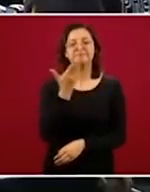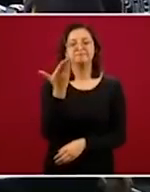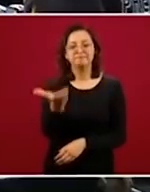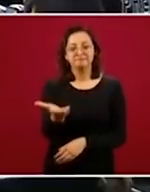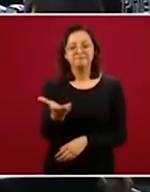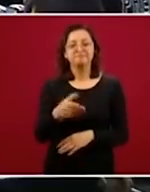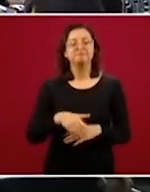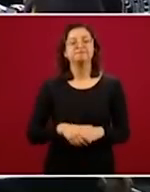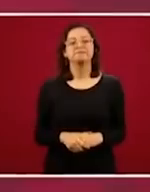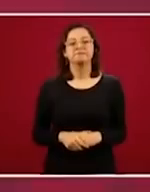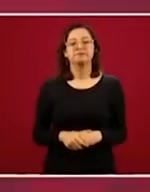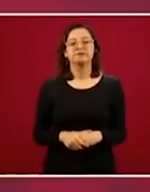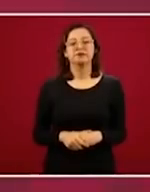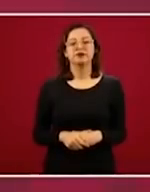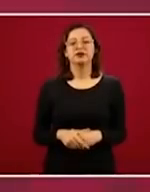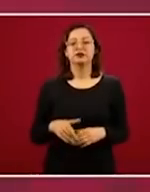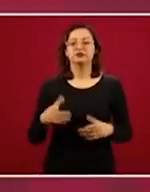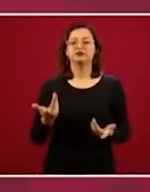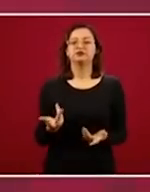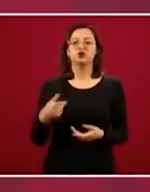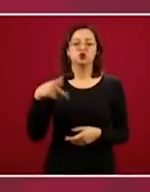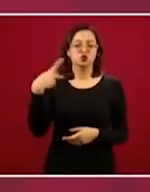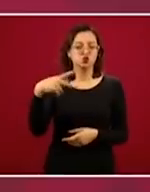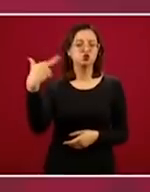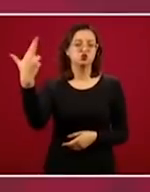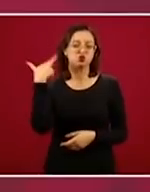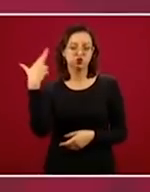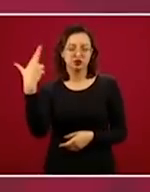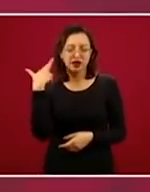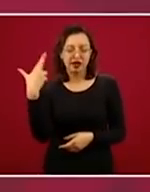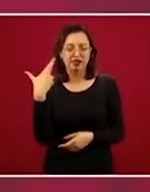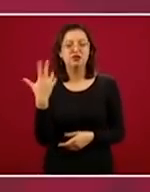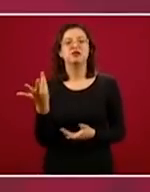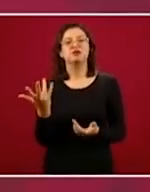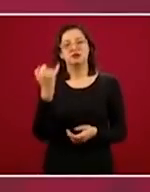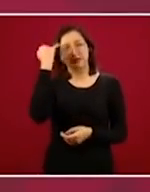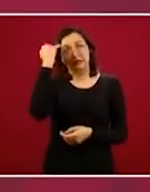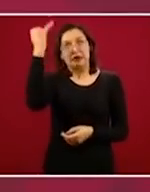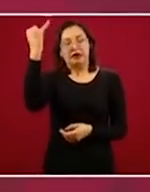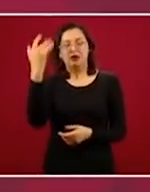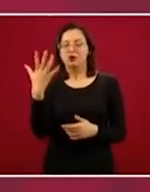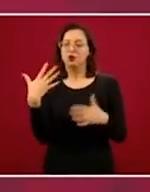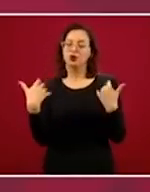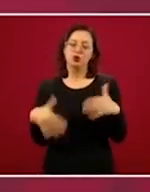por tener ese programa es muy importante